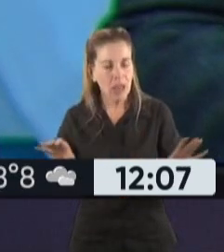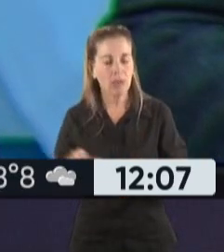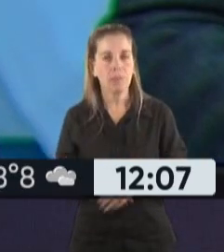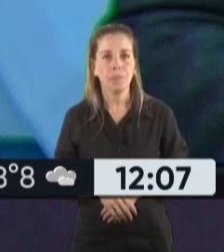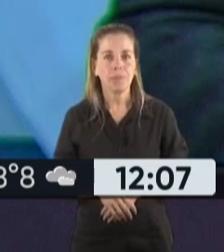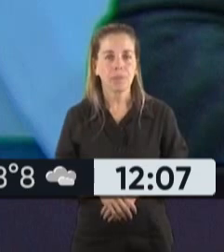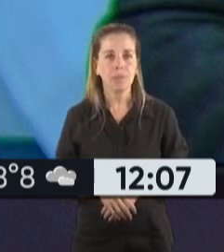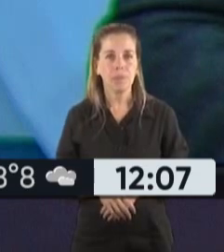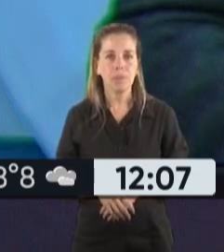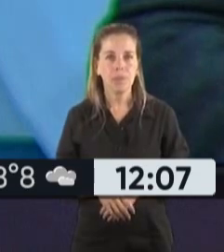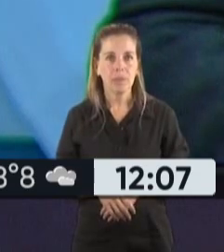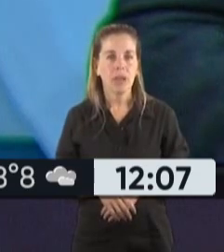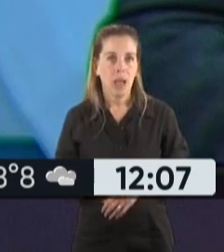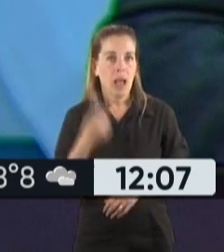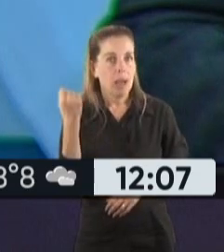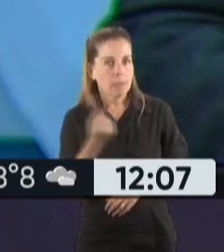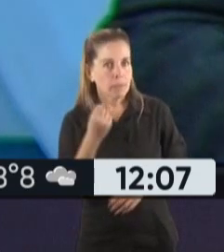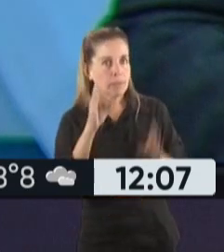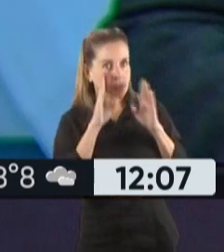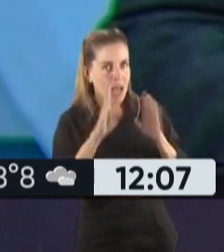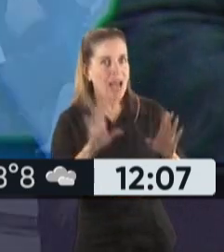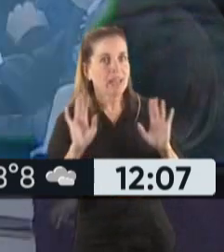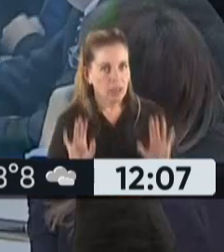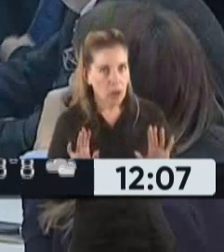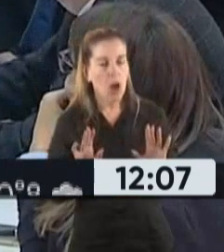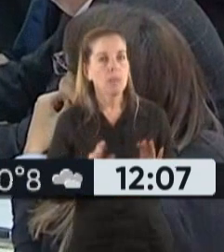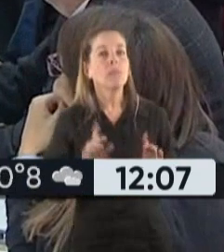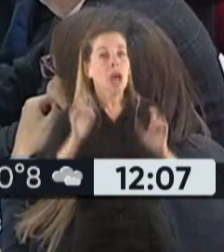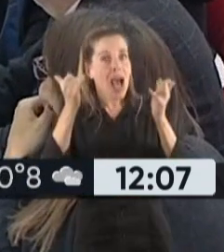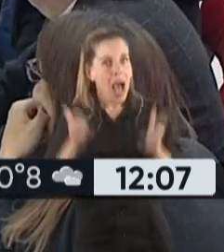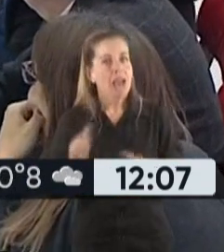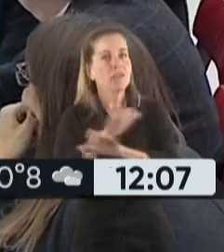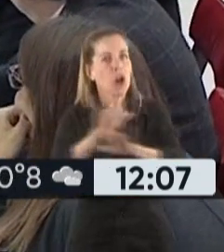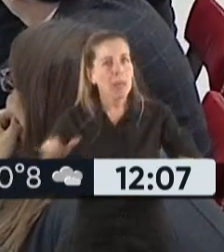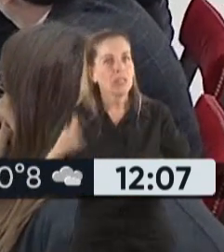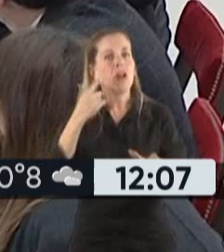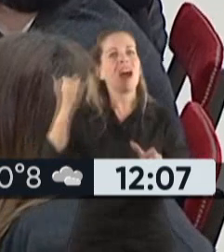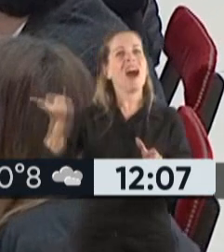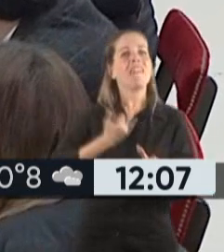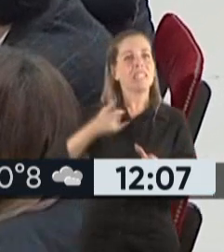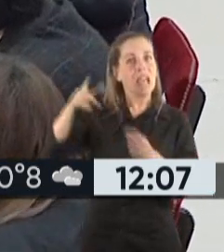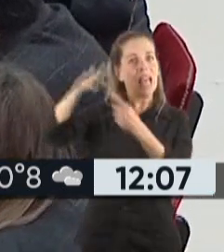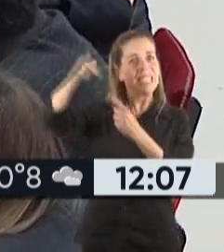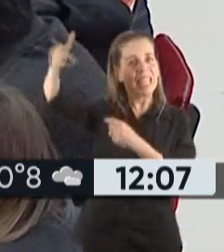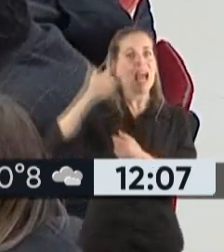tremendas. Y hay que prestarles atención porque hay alguien que nos está advirtiendo lo que puede pasar.